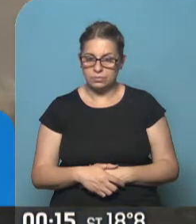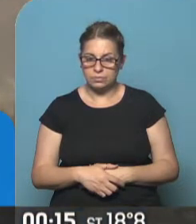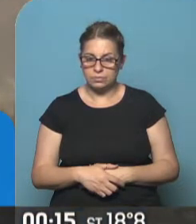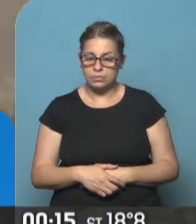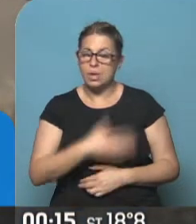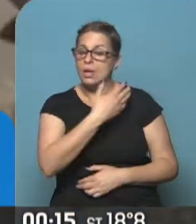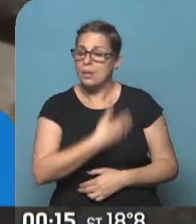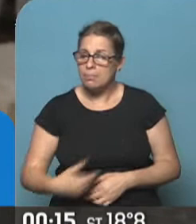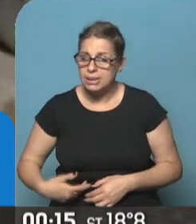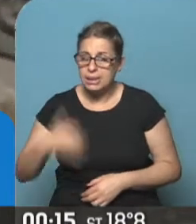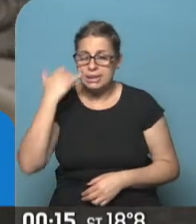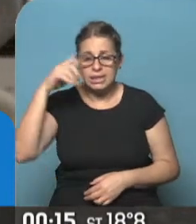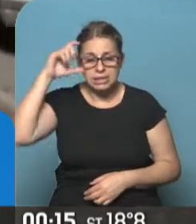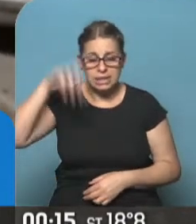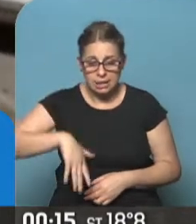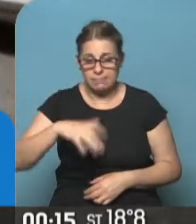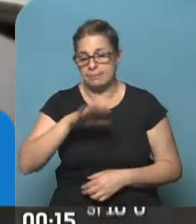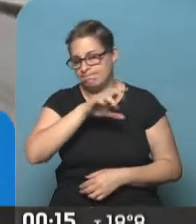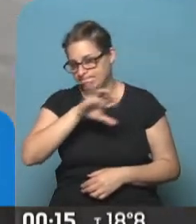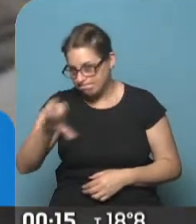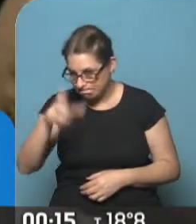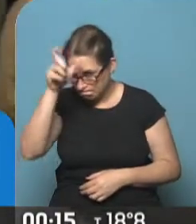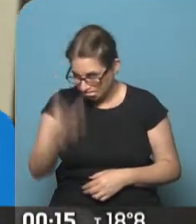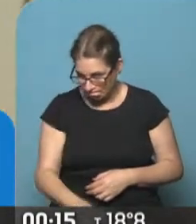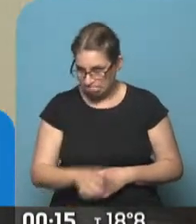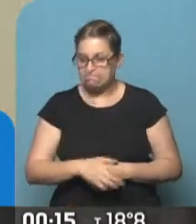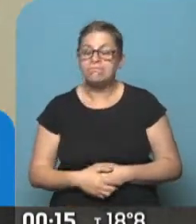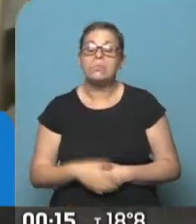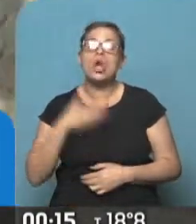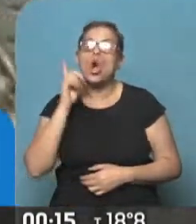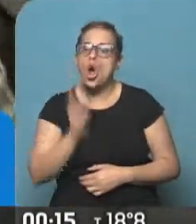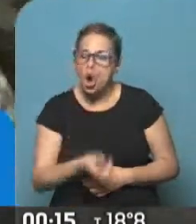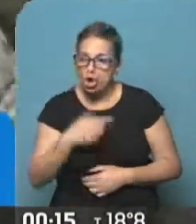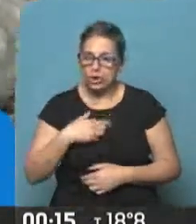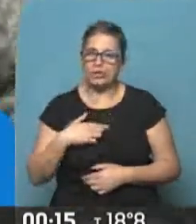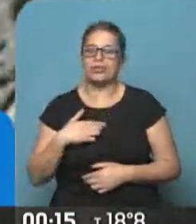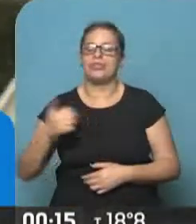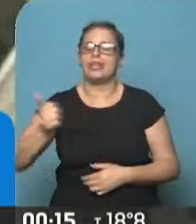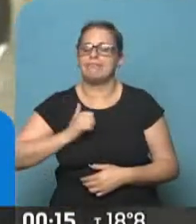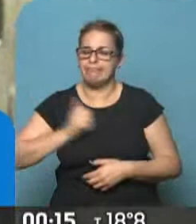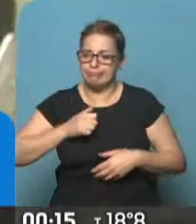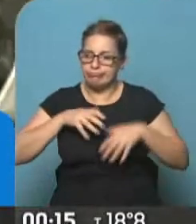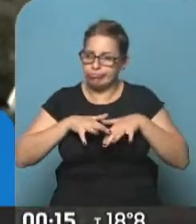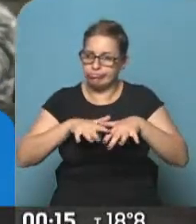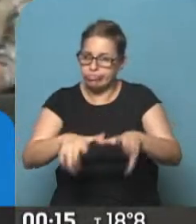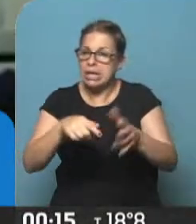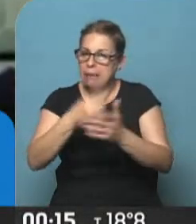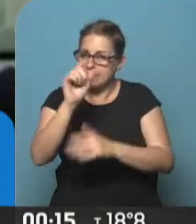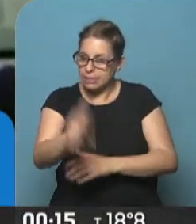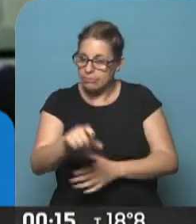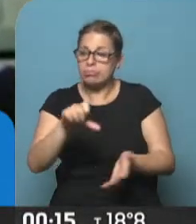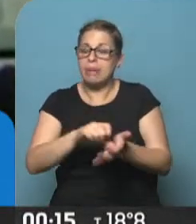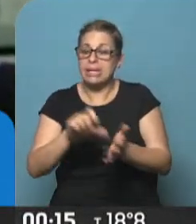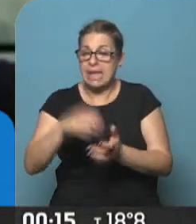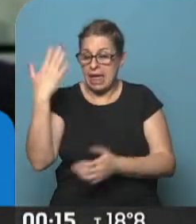El presidente de Yemen, Abdo Rabu Mansur Hadi, ordenó desplegar tropas en Sanaa, capital del país, donde el